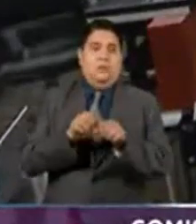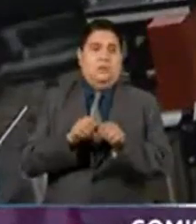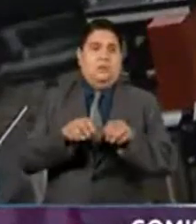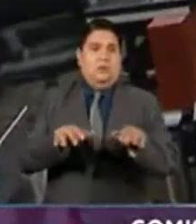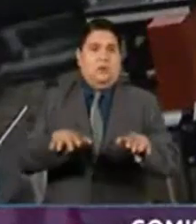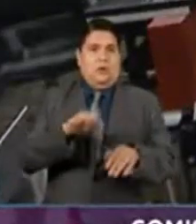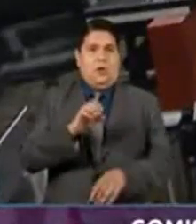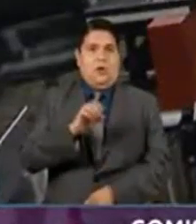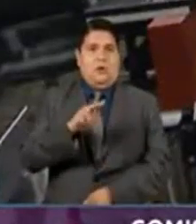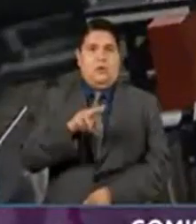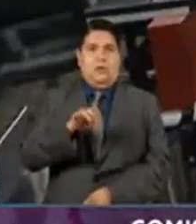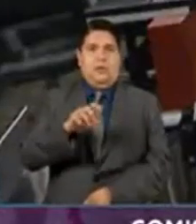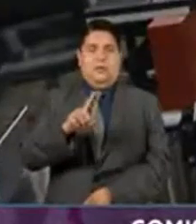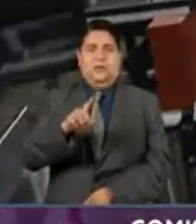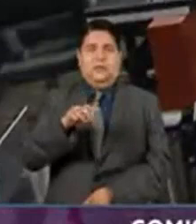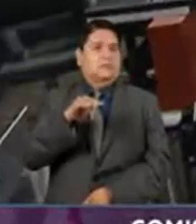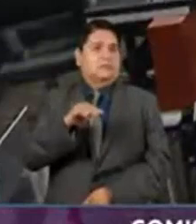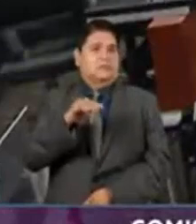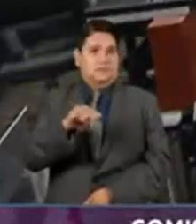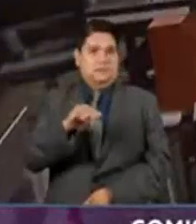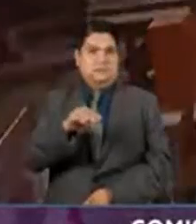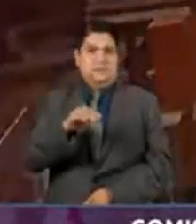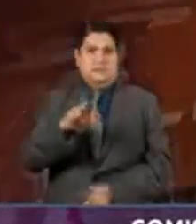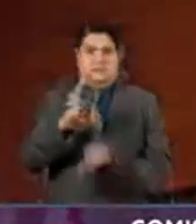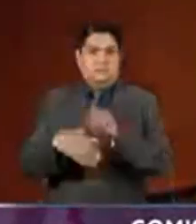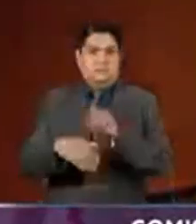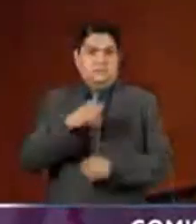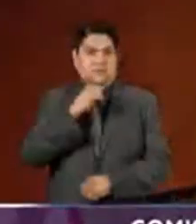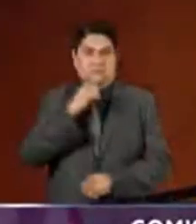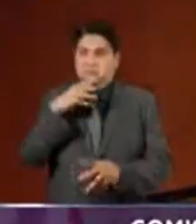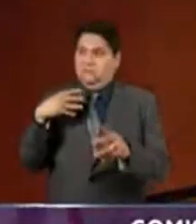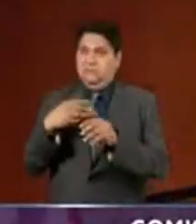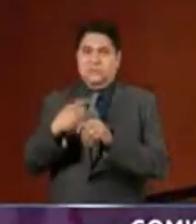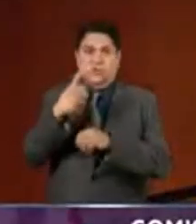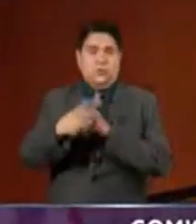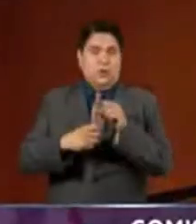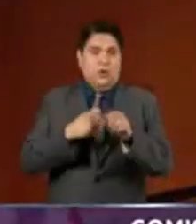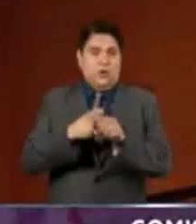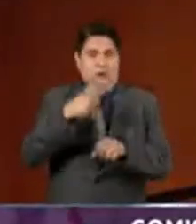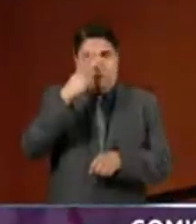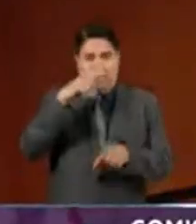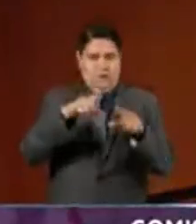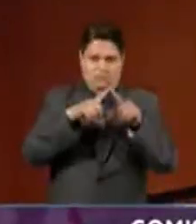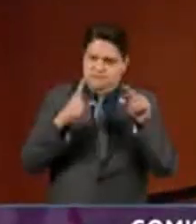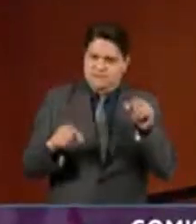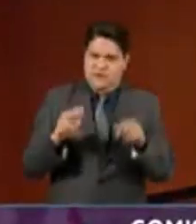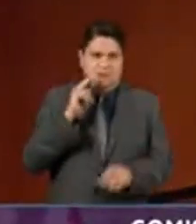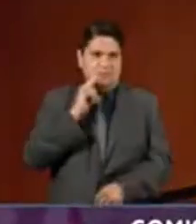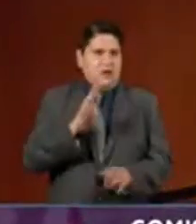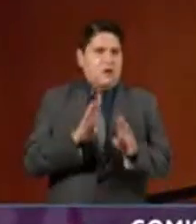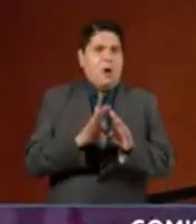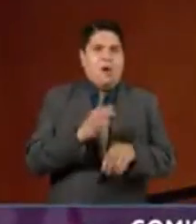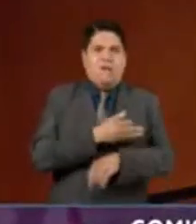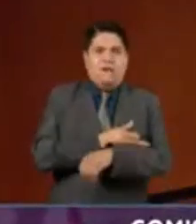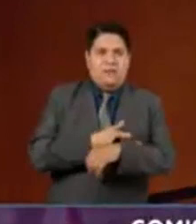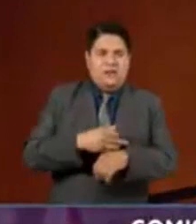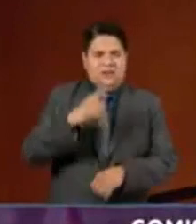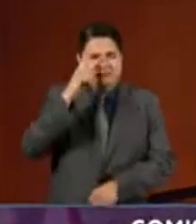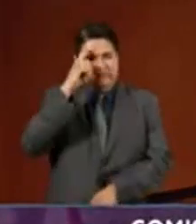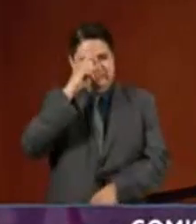de incontables familias desamparadas y de las condiciones extremas que enfrentó el personal de